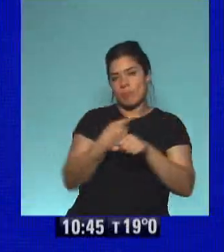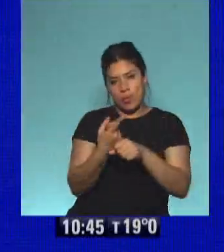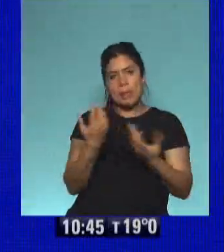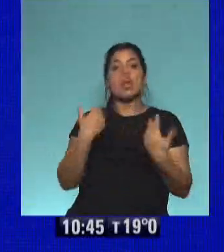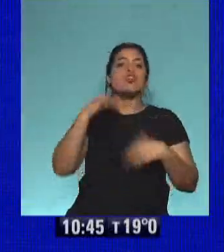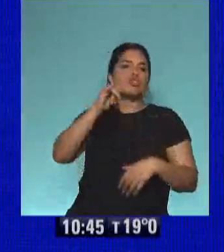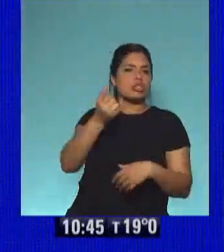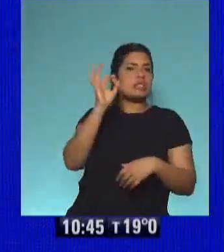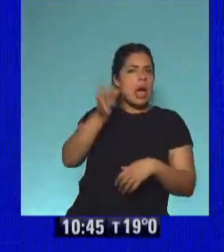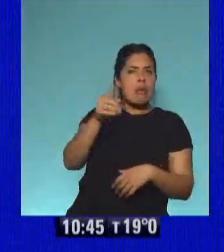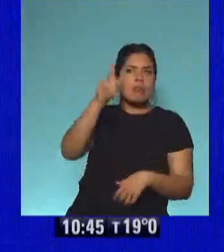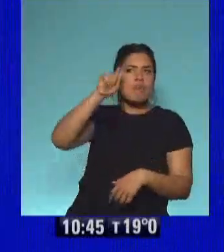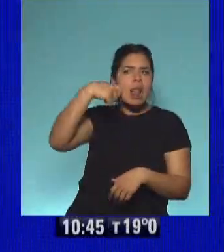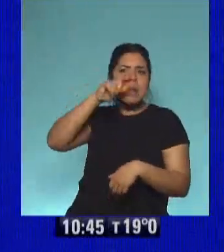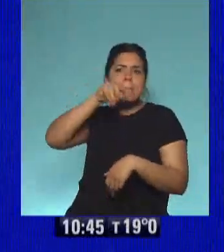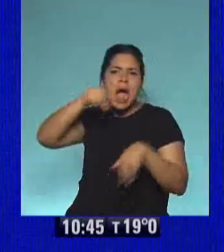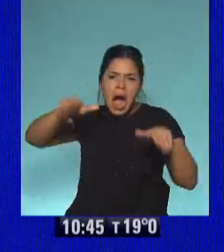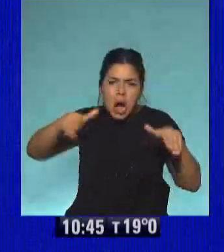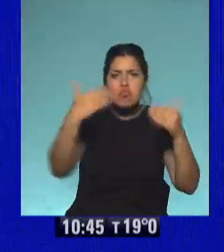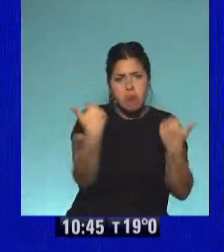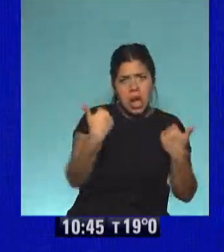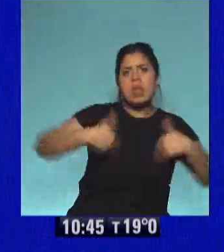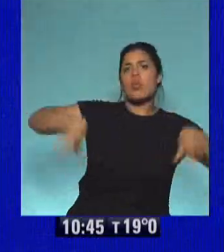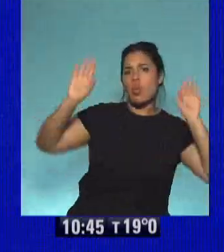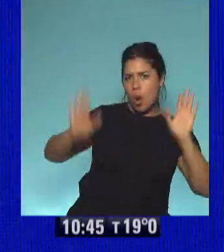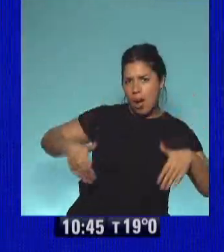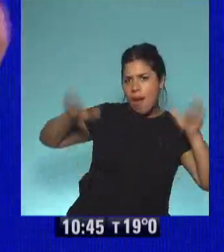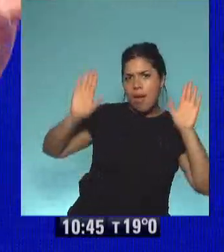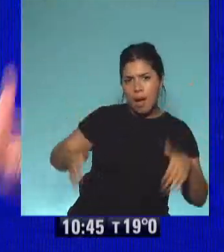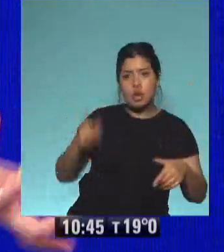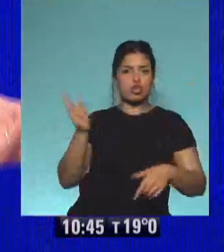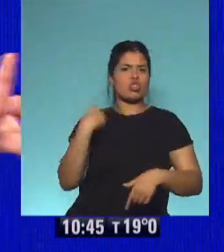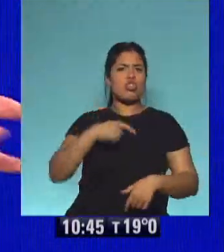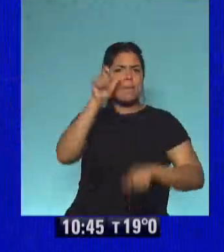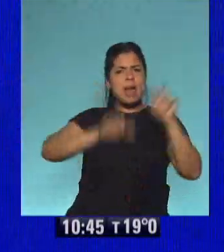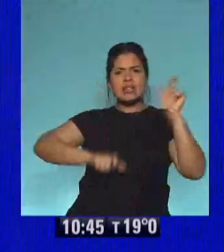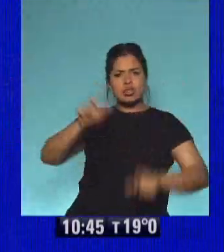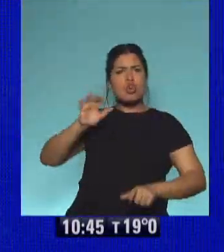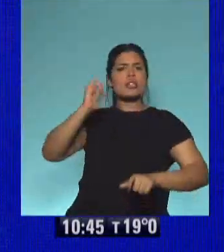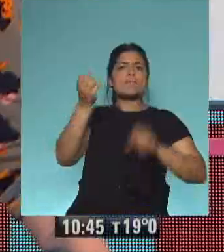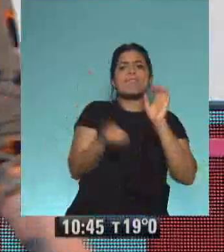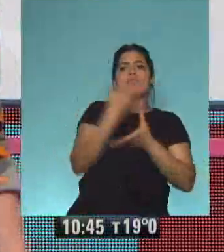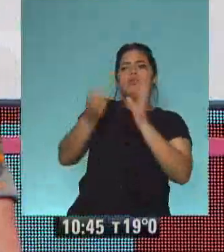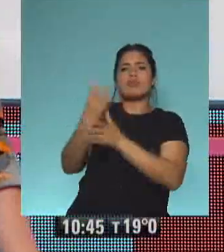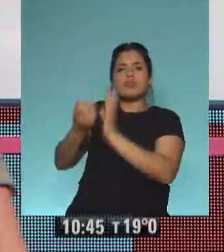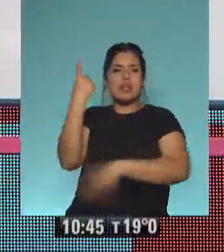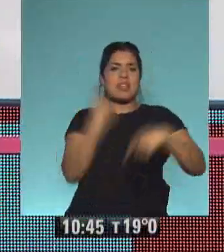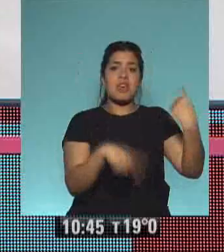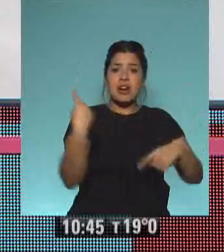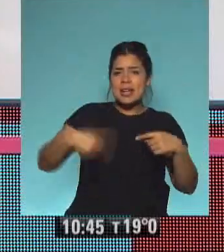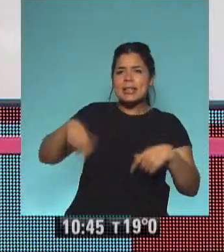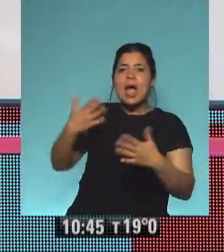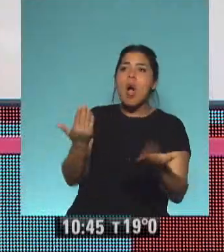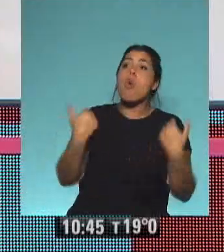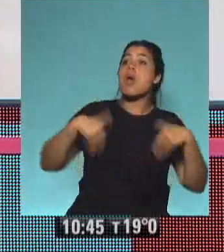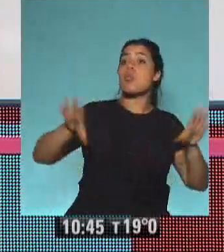vuelan y los seres humanos fuimos aprendiendo distintas formas para aprender a volar. Hicimos distintos inventos. Exactamente. Y ahora volar. Les quería contar por